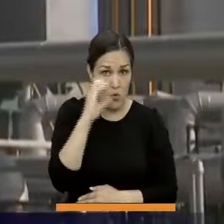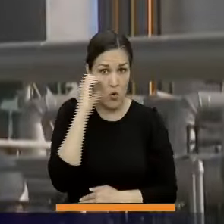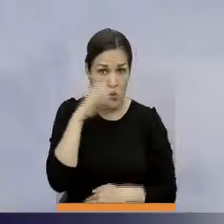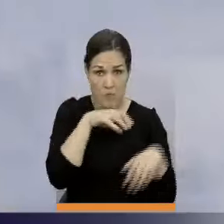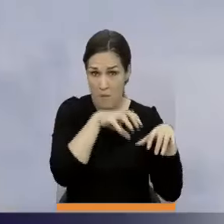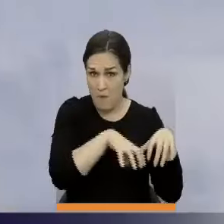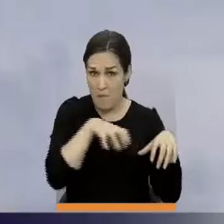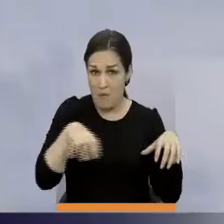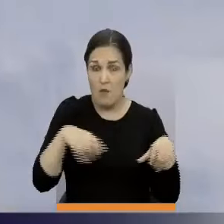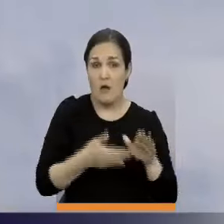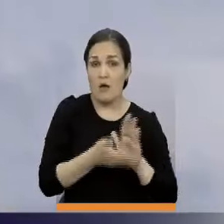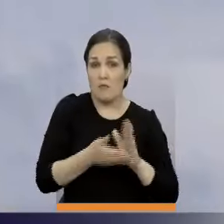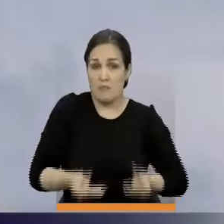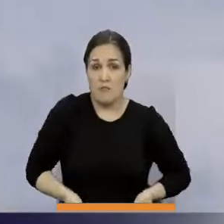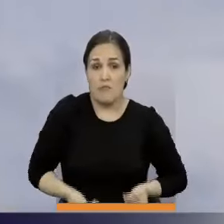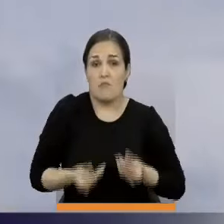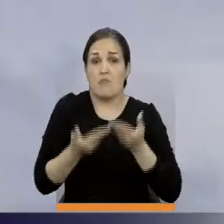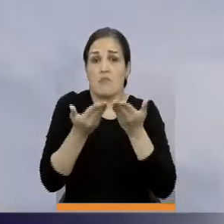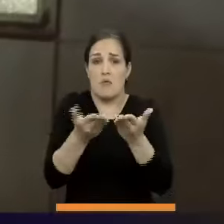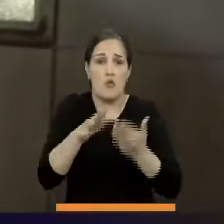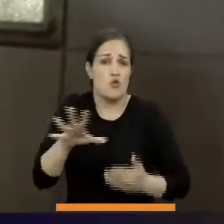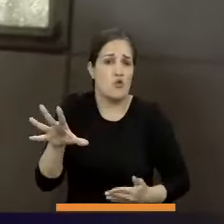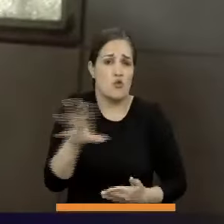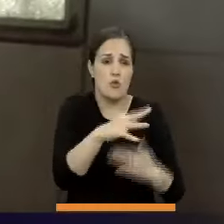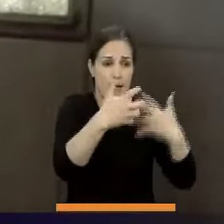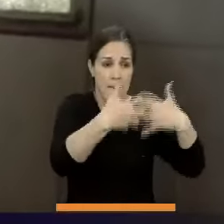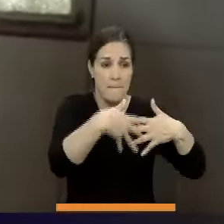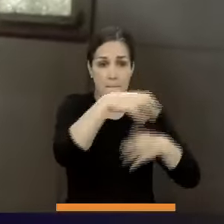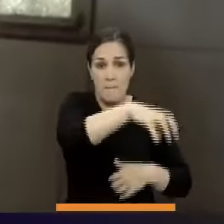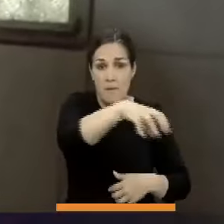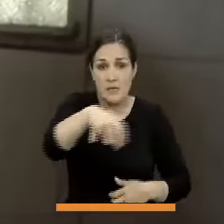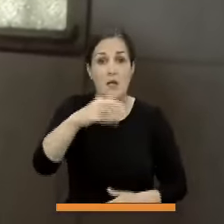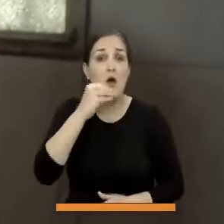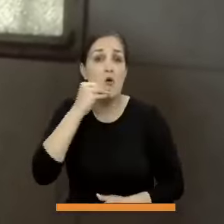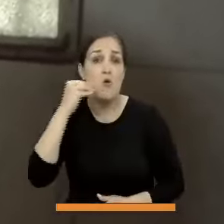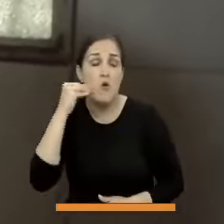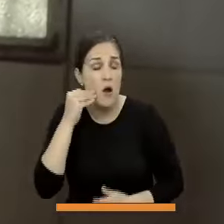garantizan las reservas a todas las empresas y hogares colombianos para el próximo año.